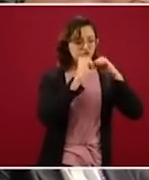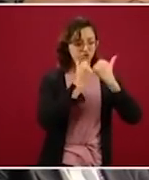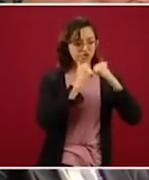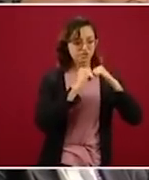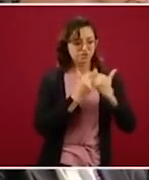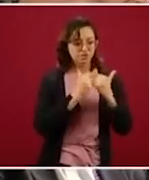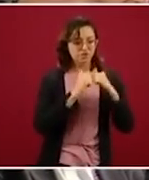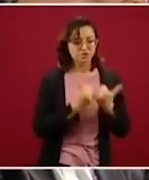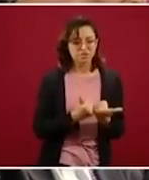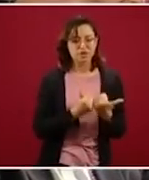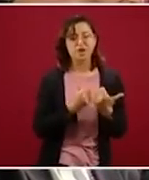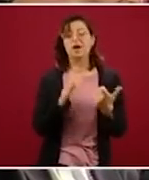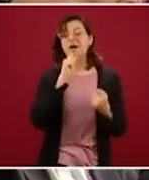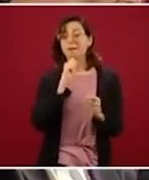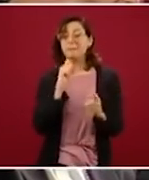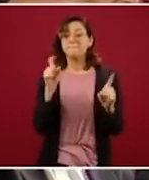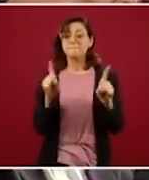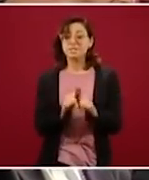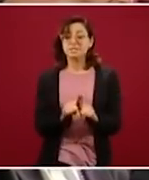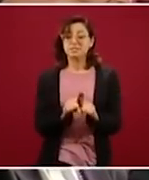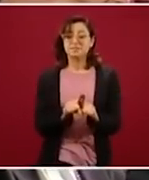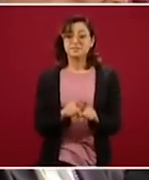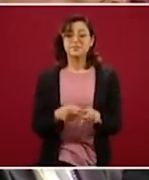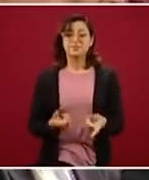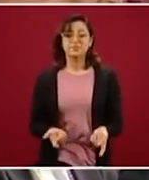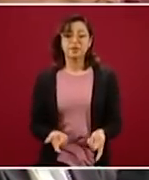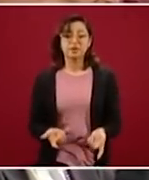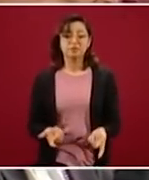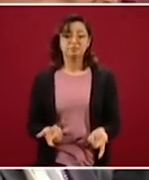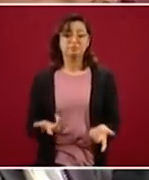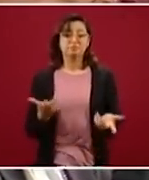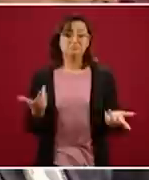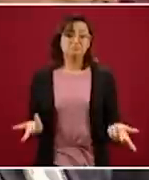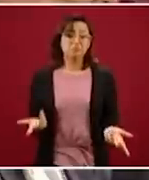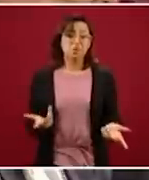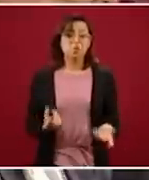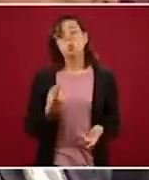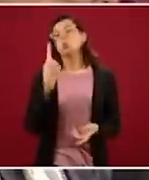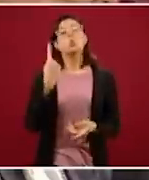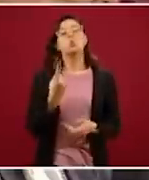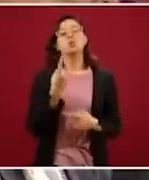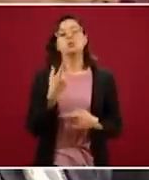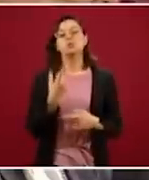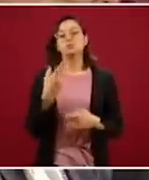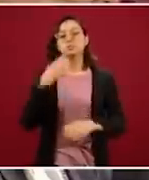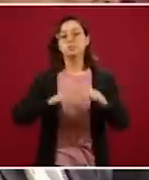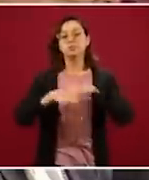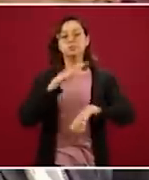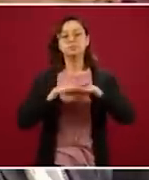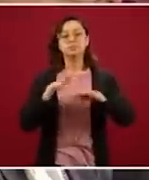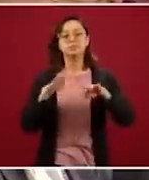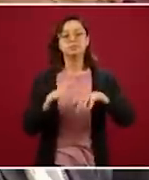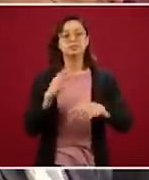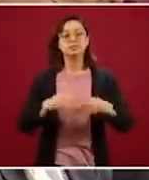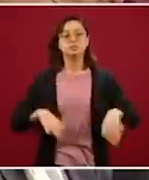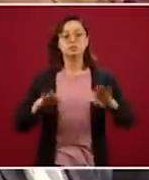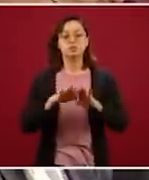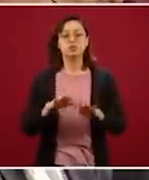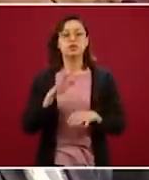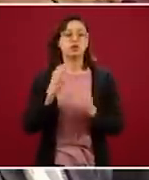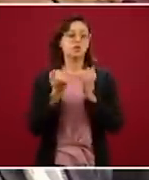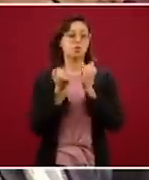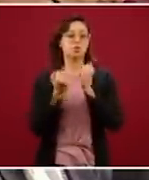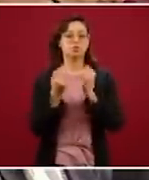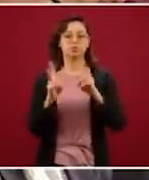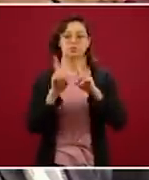un operador que pudiera considerarse de los más importantes, porque también este es otro tema